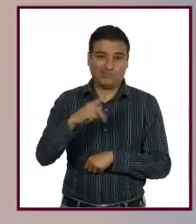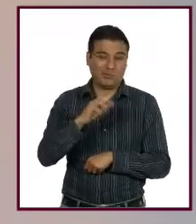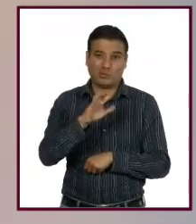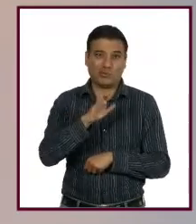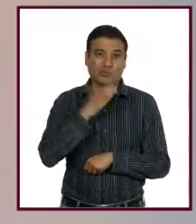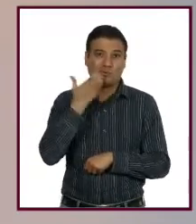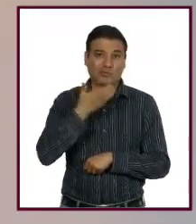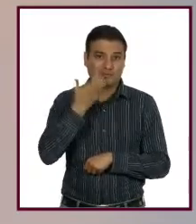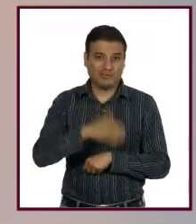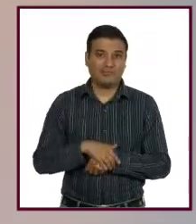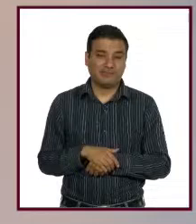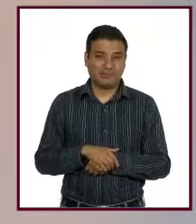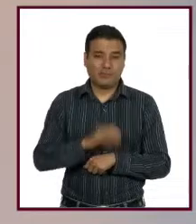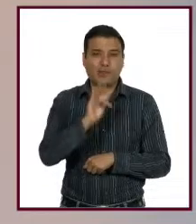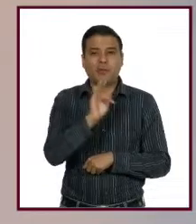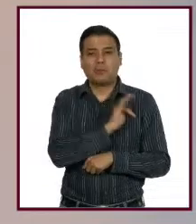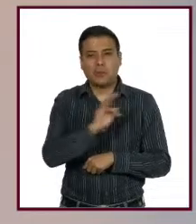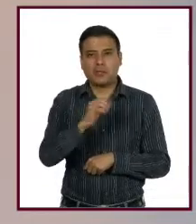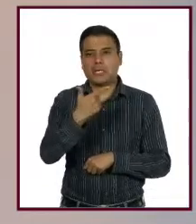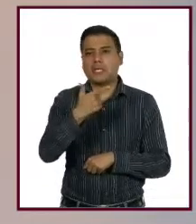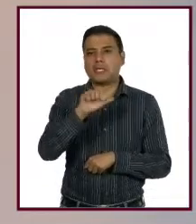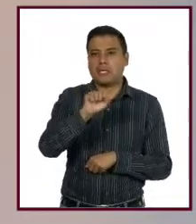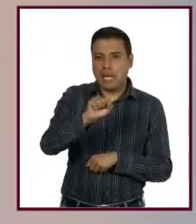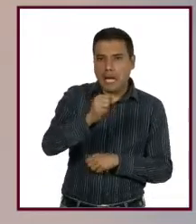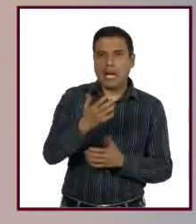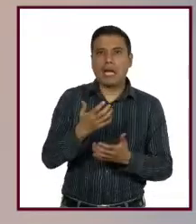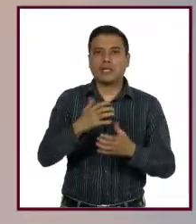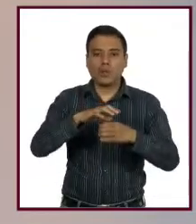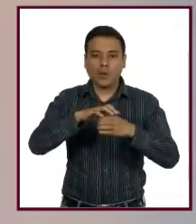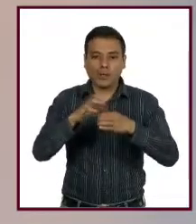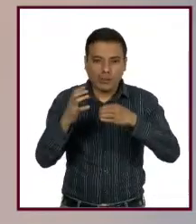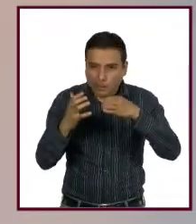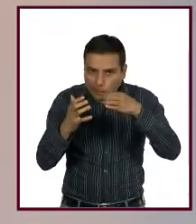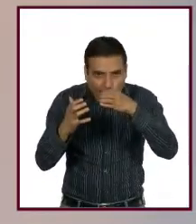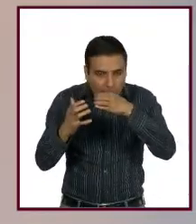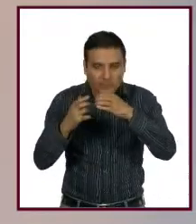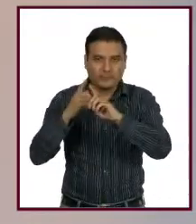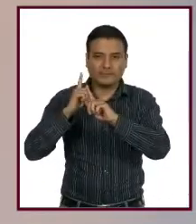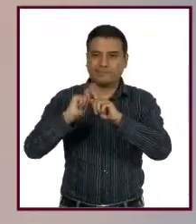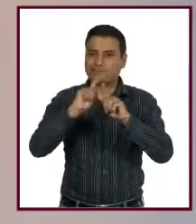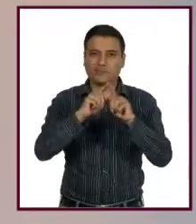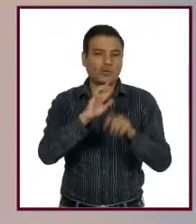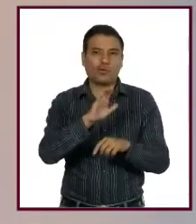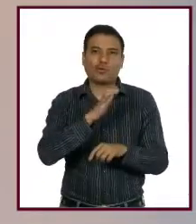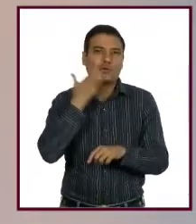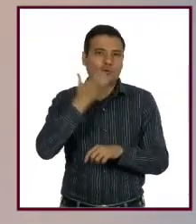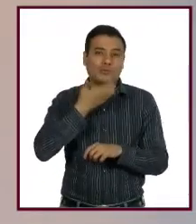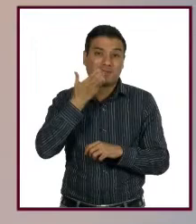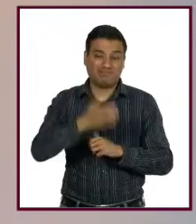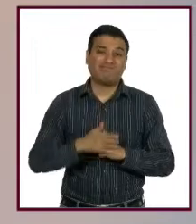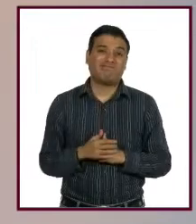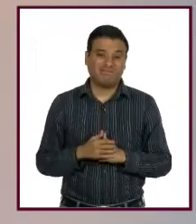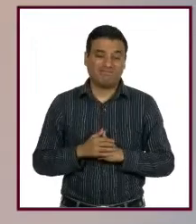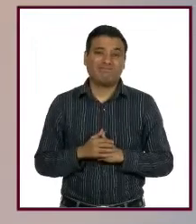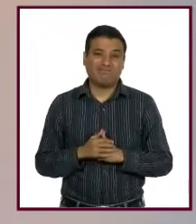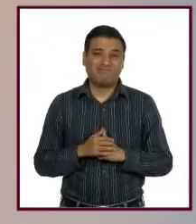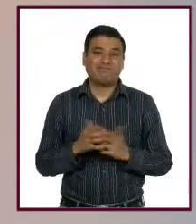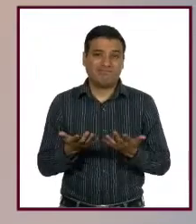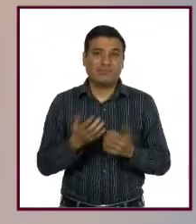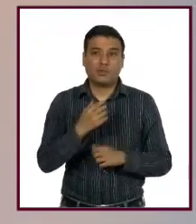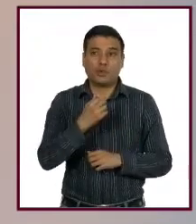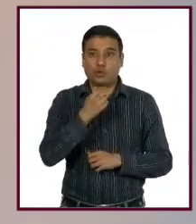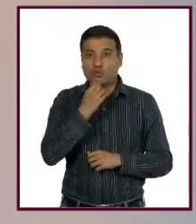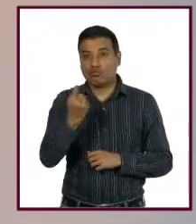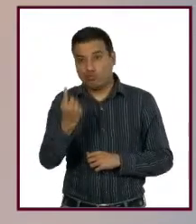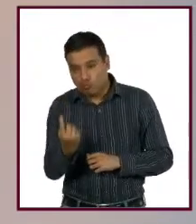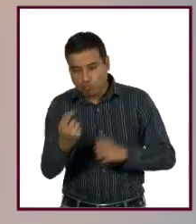inhalables, de disolventes volátiles, gases o aerosoles, son generalmente o en su mayoría de frecuencia en la niñez